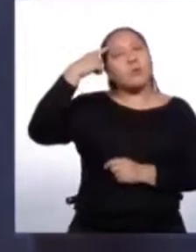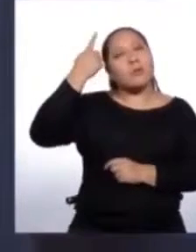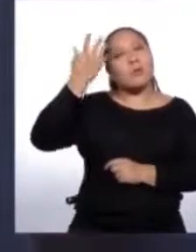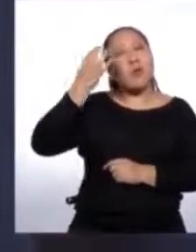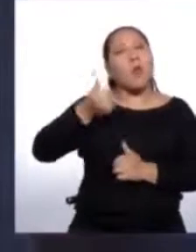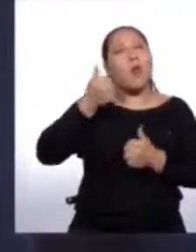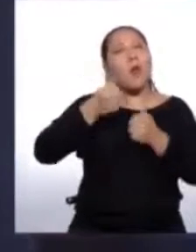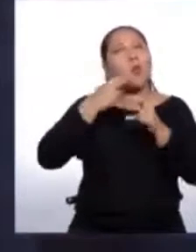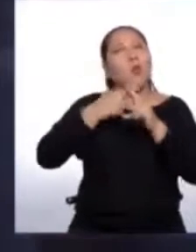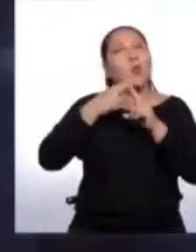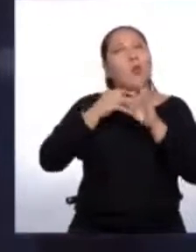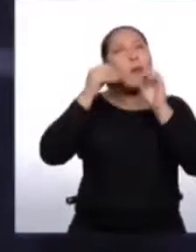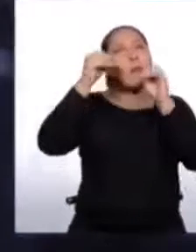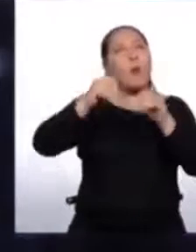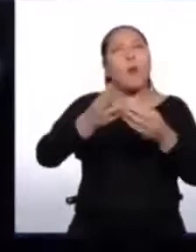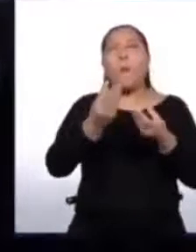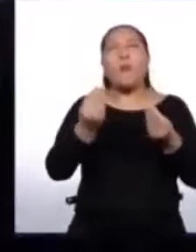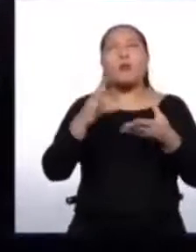del mudo.